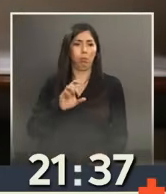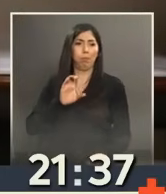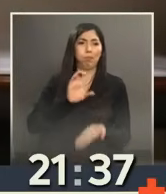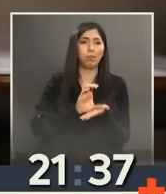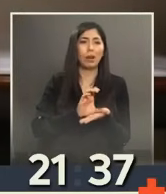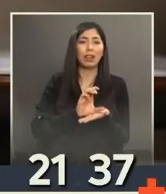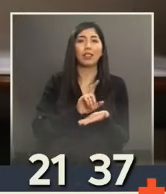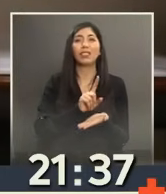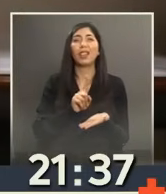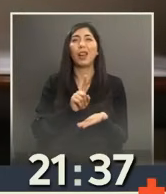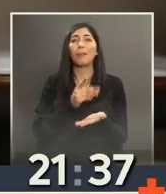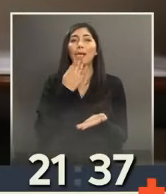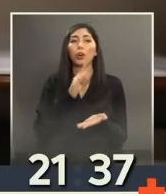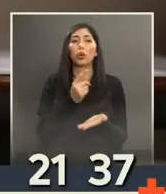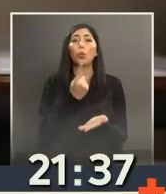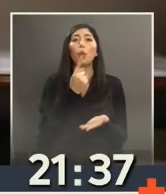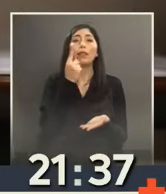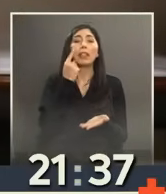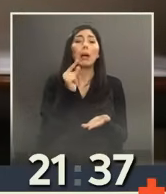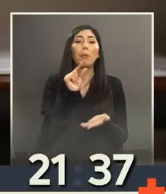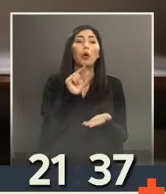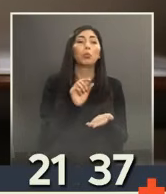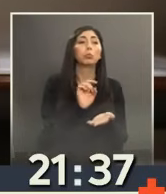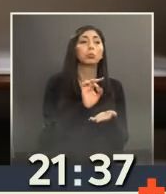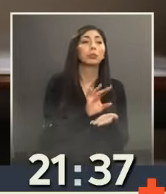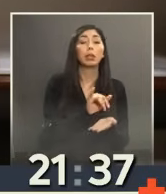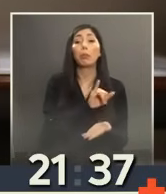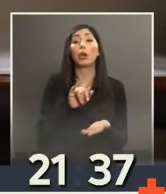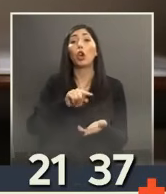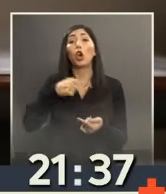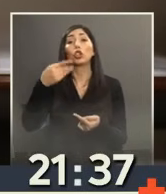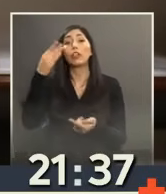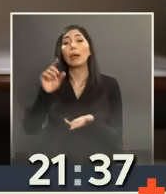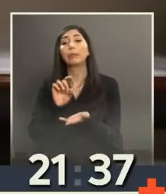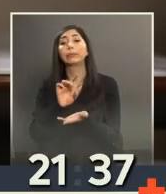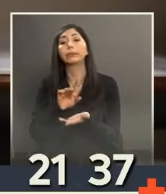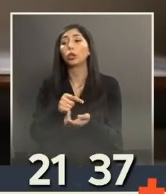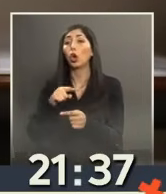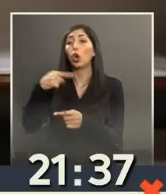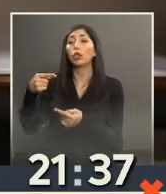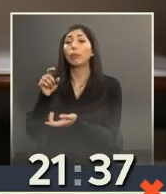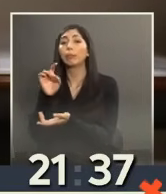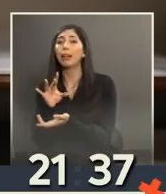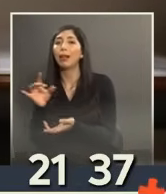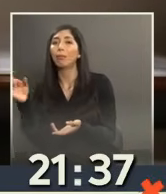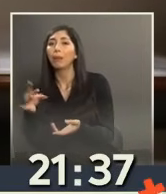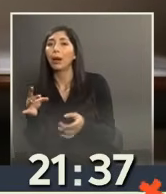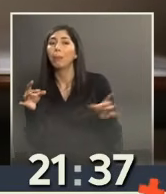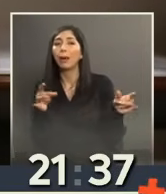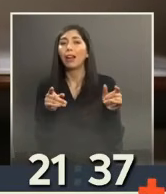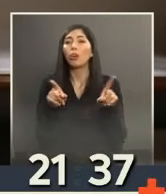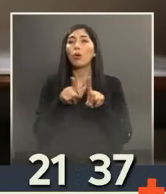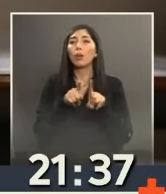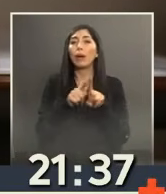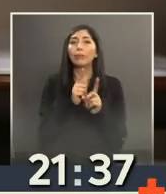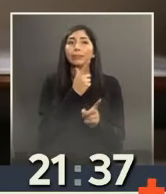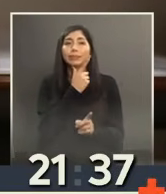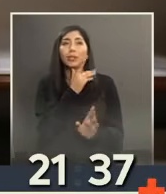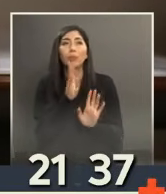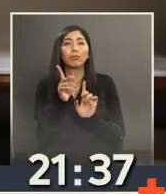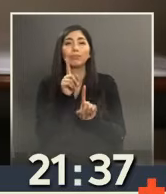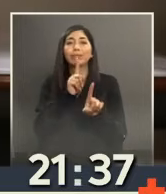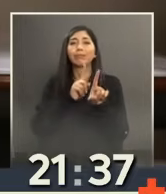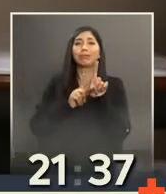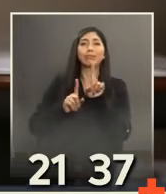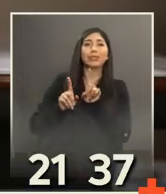todo en una sucursal, en cambio deposito en varias sucursales, esas son actitudes que pretenden disimular un flujo. Por lo tanto, más que